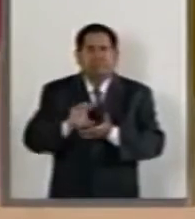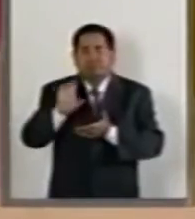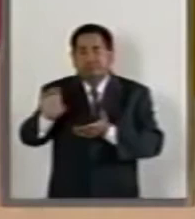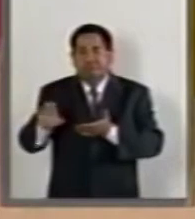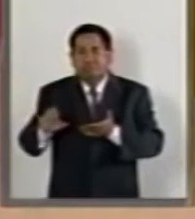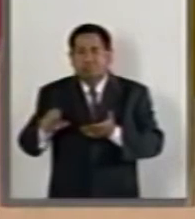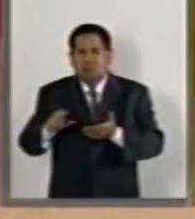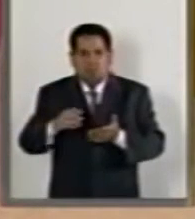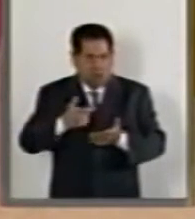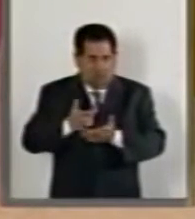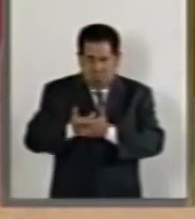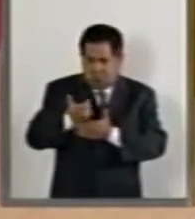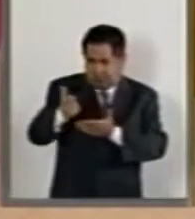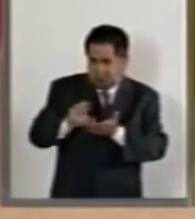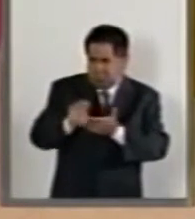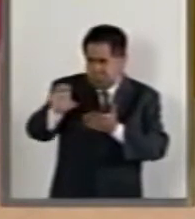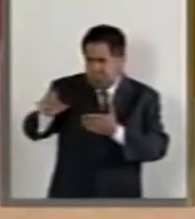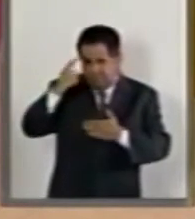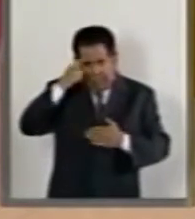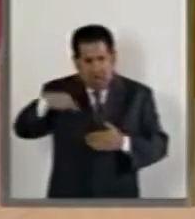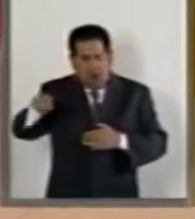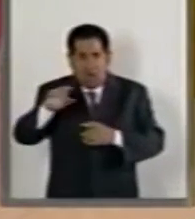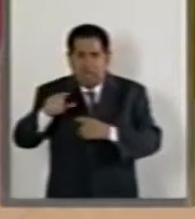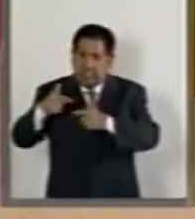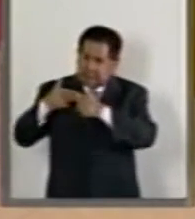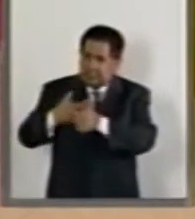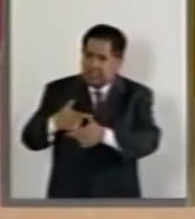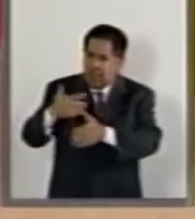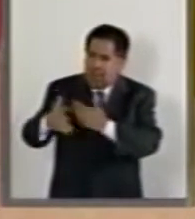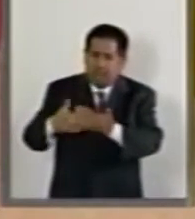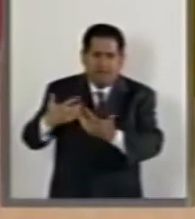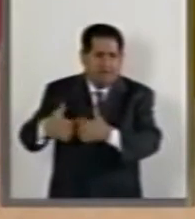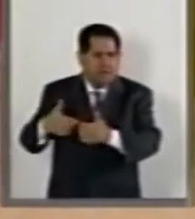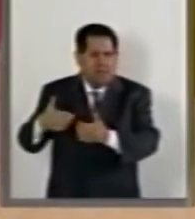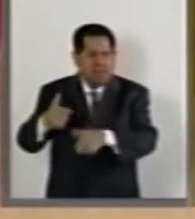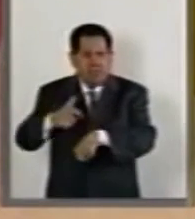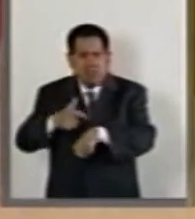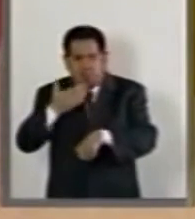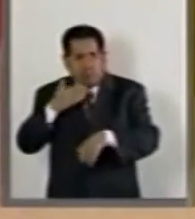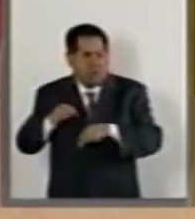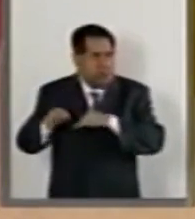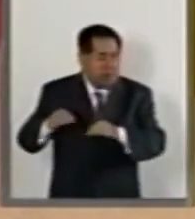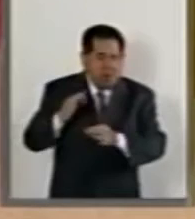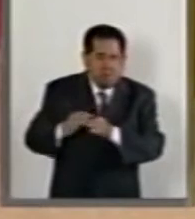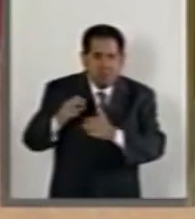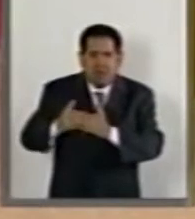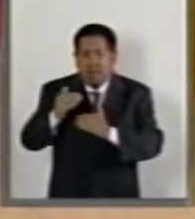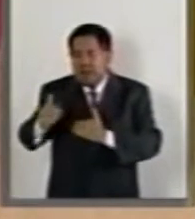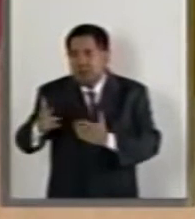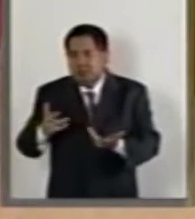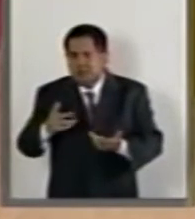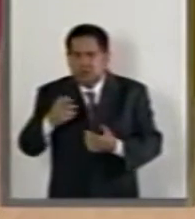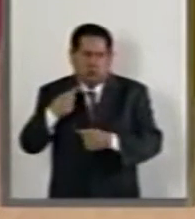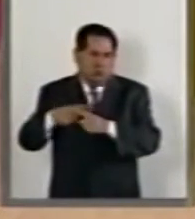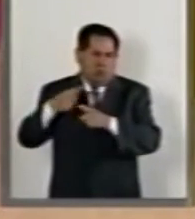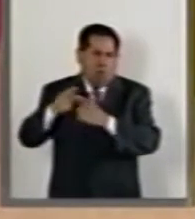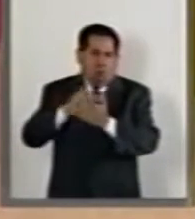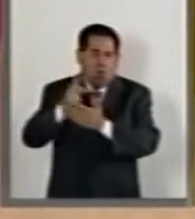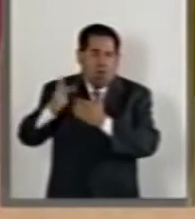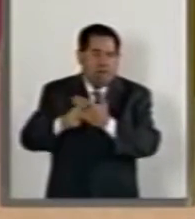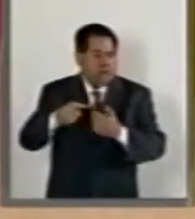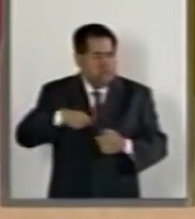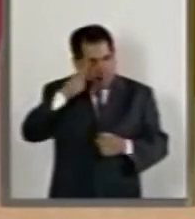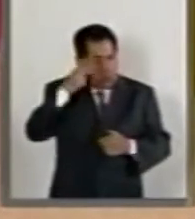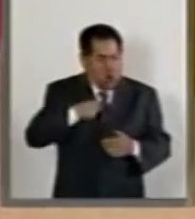sus recursos para que la Comisión pueda seguir funcionando en tiempo y en forma a partir de todos los programas